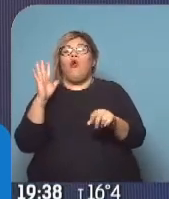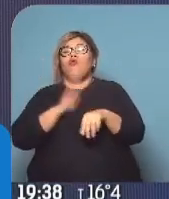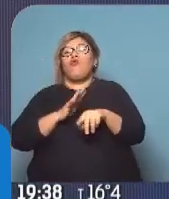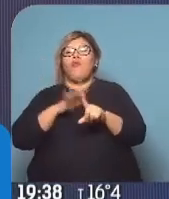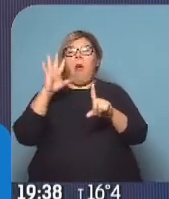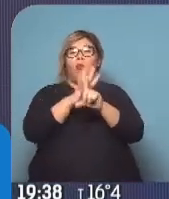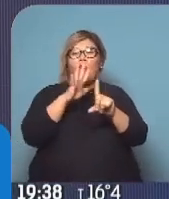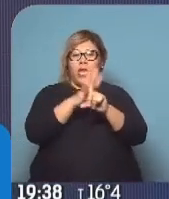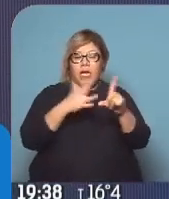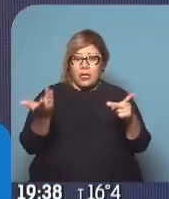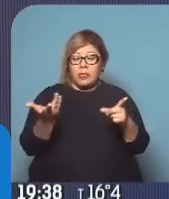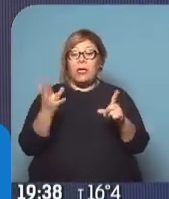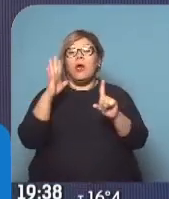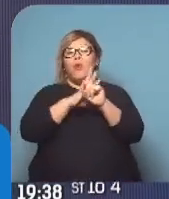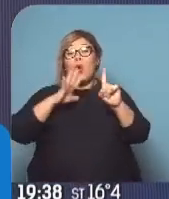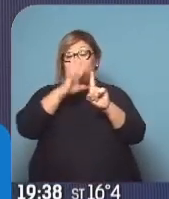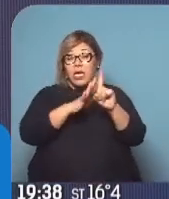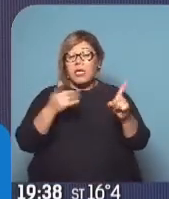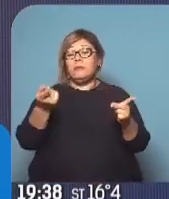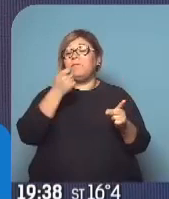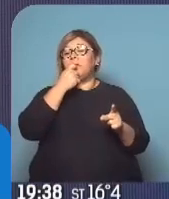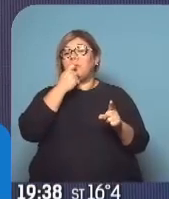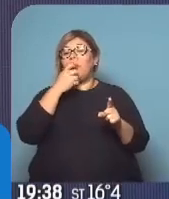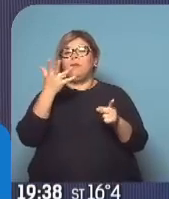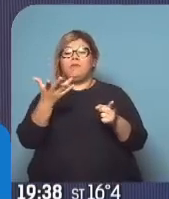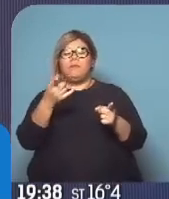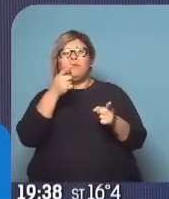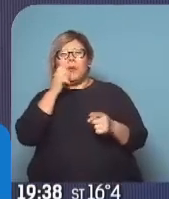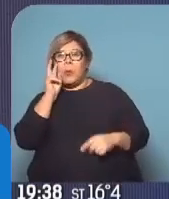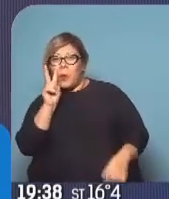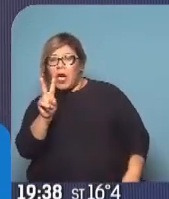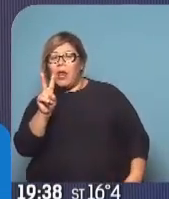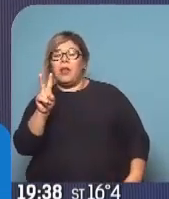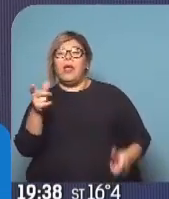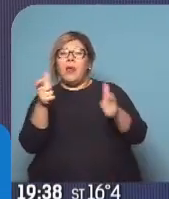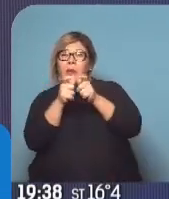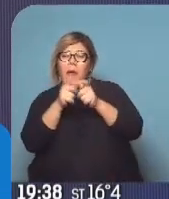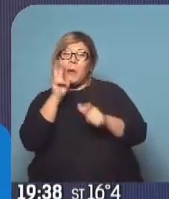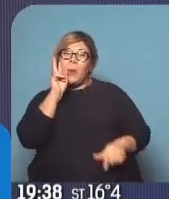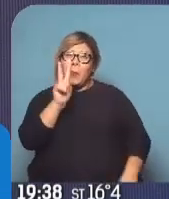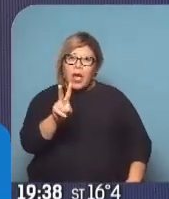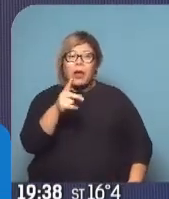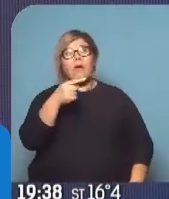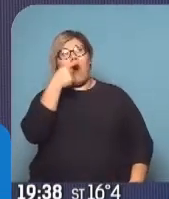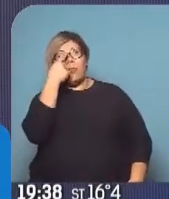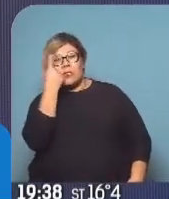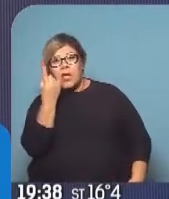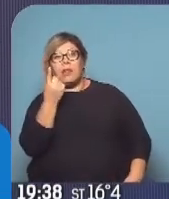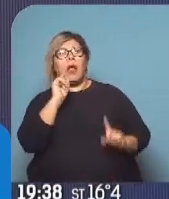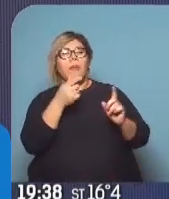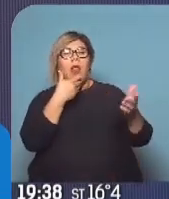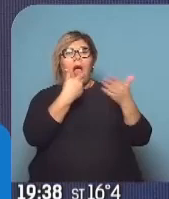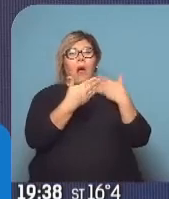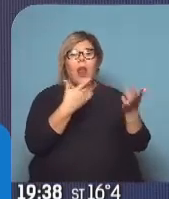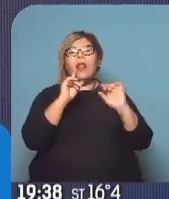ficción poder desde la ficción despertar reflexión interés debate además de entretenimiento